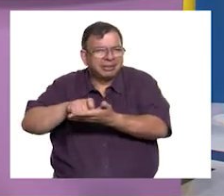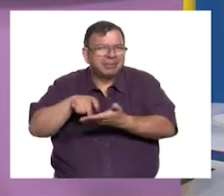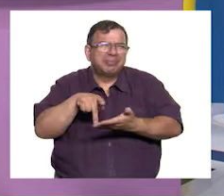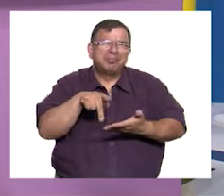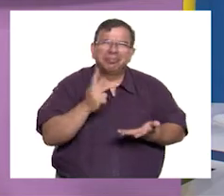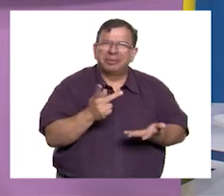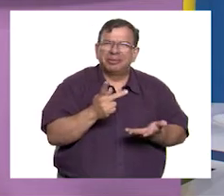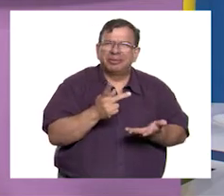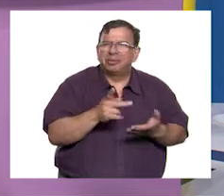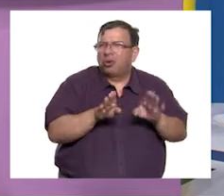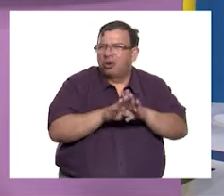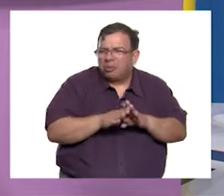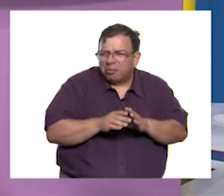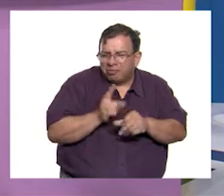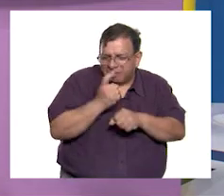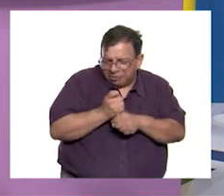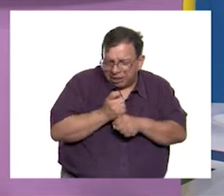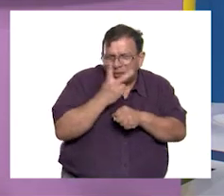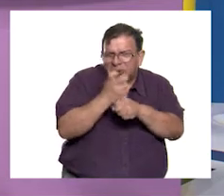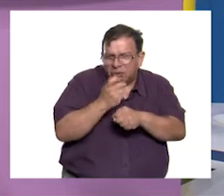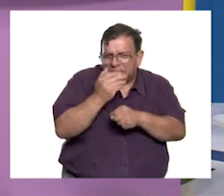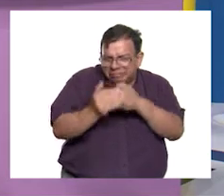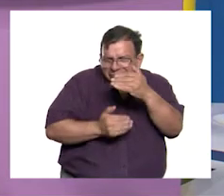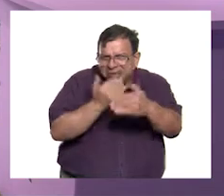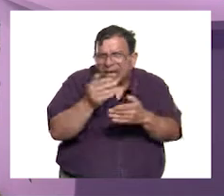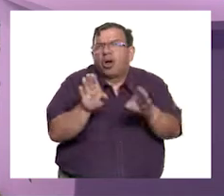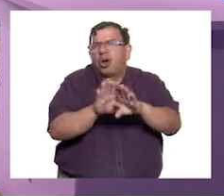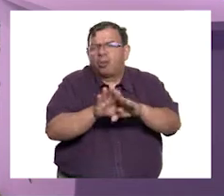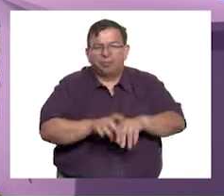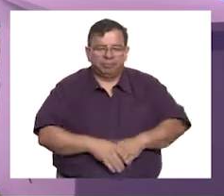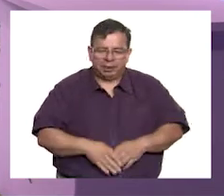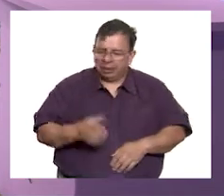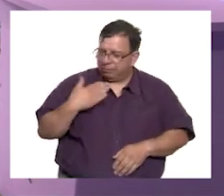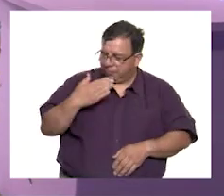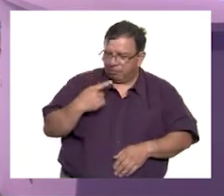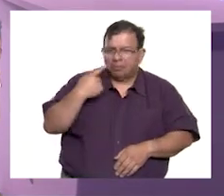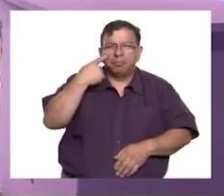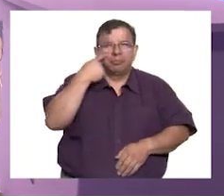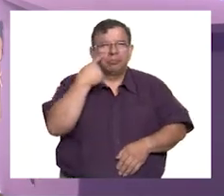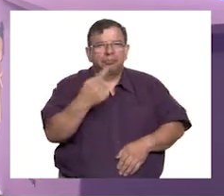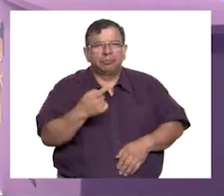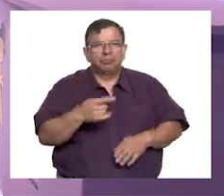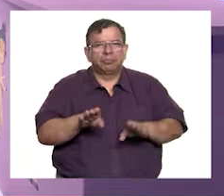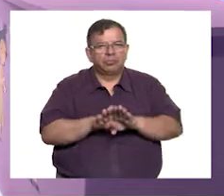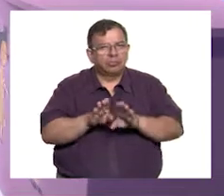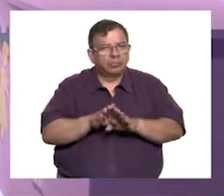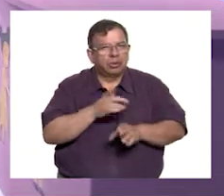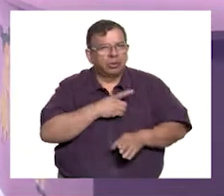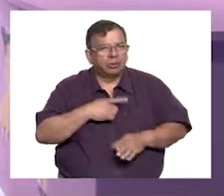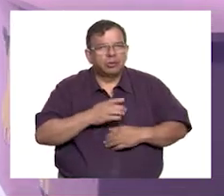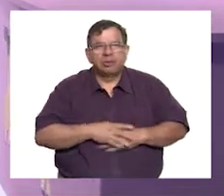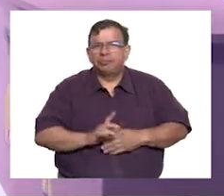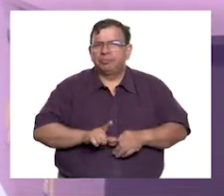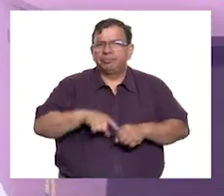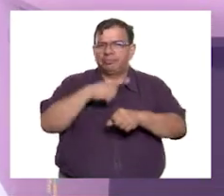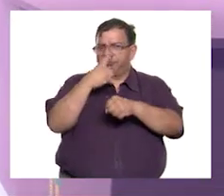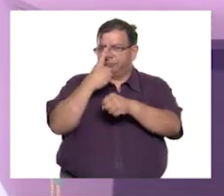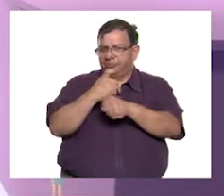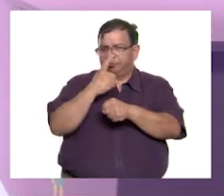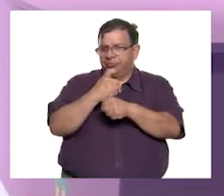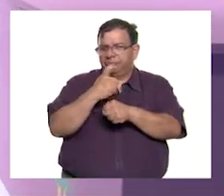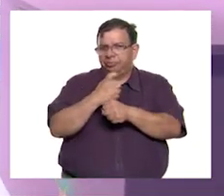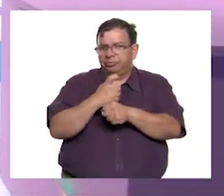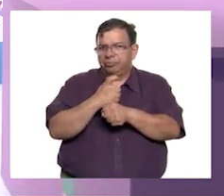¿qué pasos debemos seguir? Muy bien, muy bien. Pues vamos a ver los pasos que tendríamos que seguir. En primer lugar, vamos